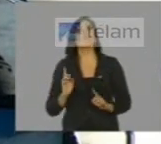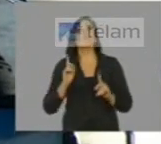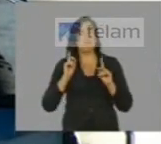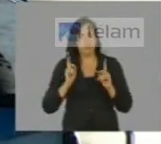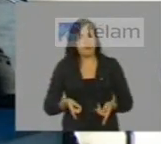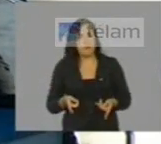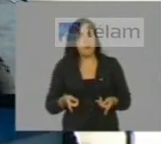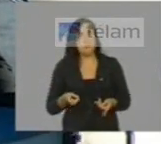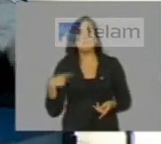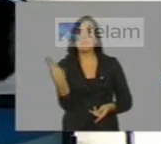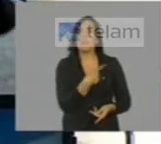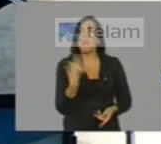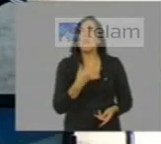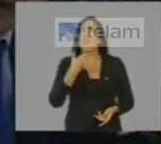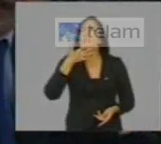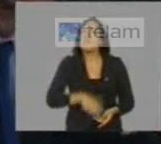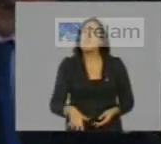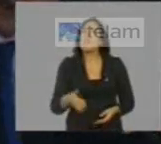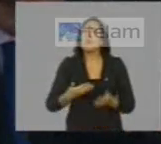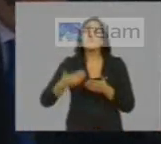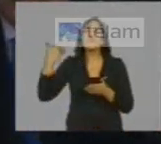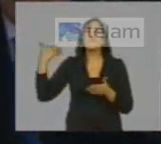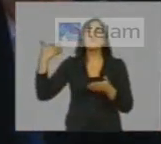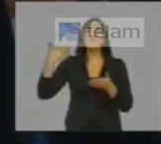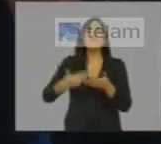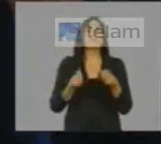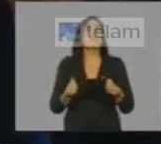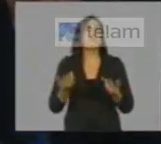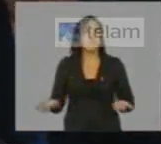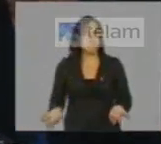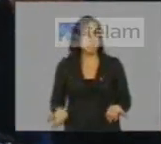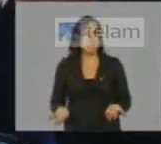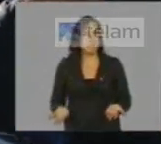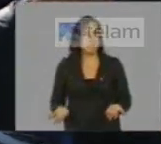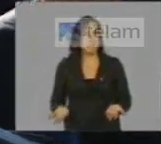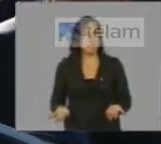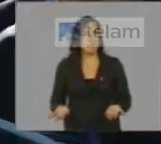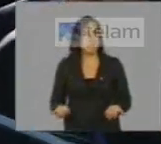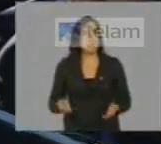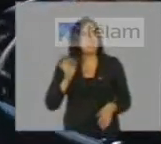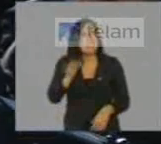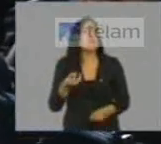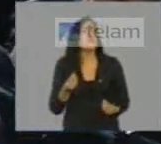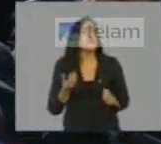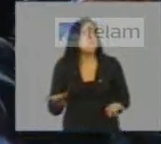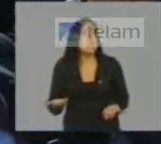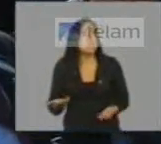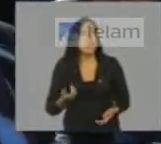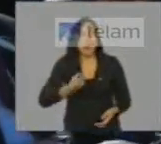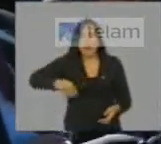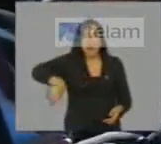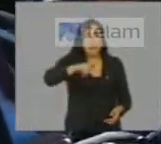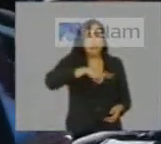sino también entender qué pasó. ¿Y saben qué pasó? Que nosotros, desde los